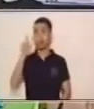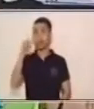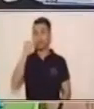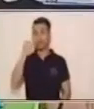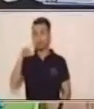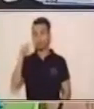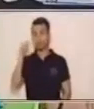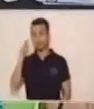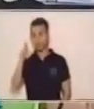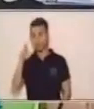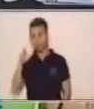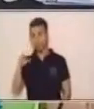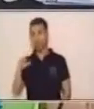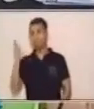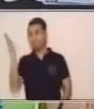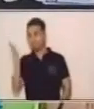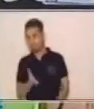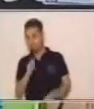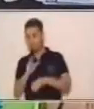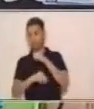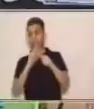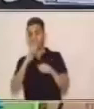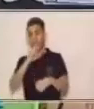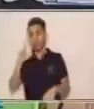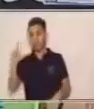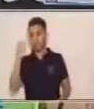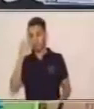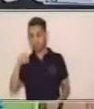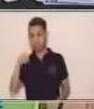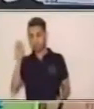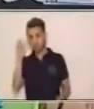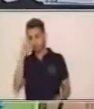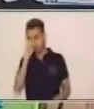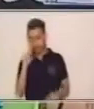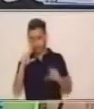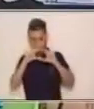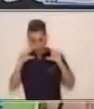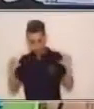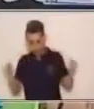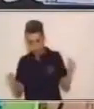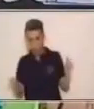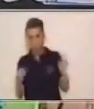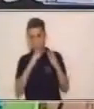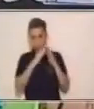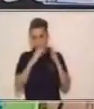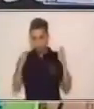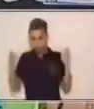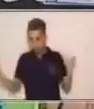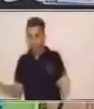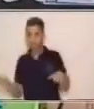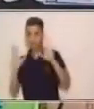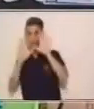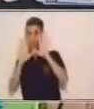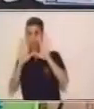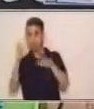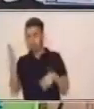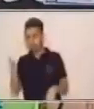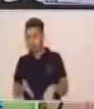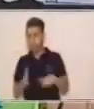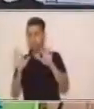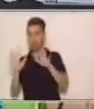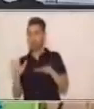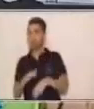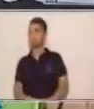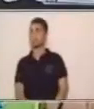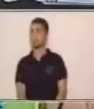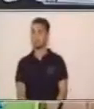la recta numérica hasta 10 décimas. ¿Sí? Muy bien. Por lo tanto, el día de hoy